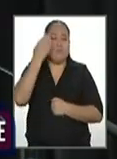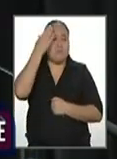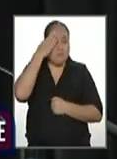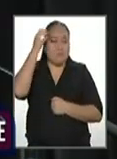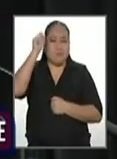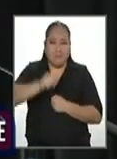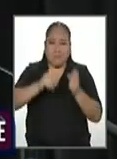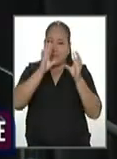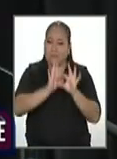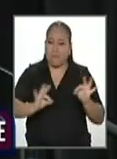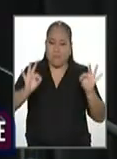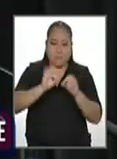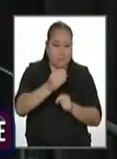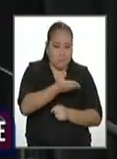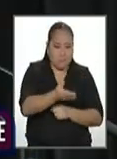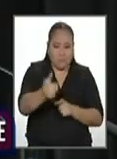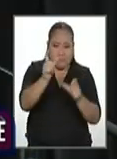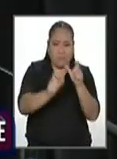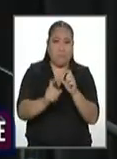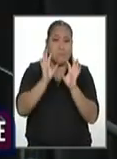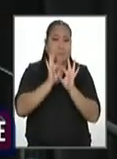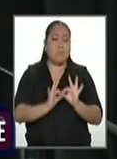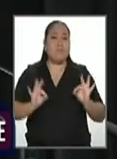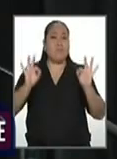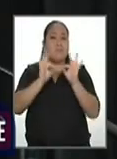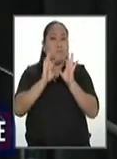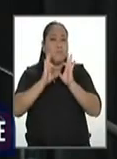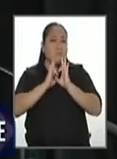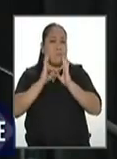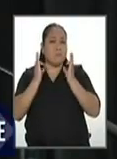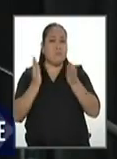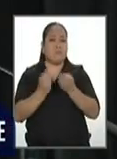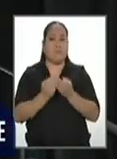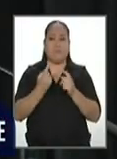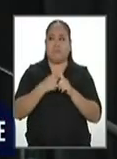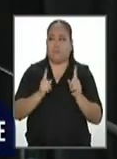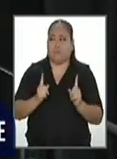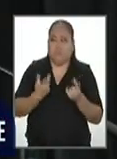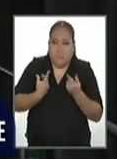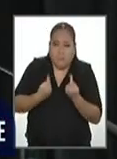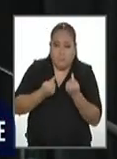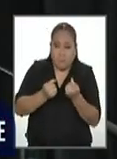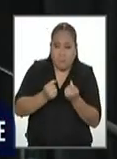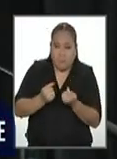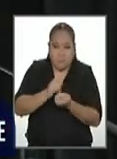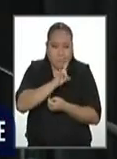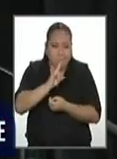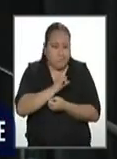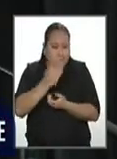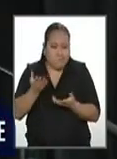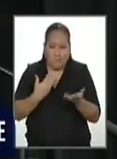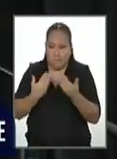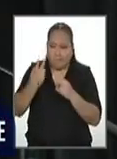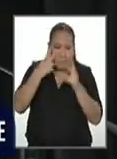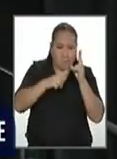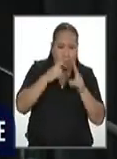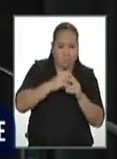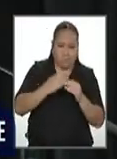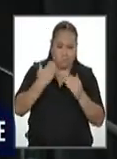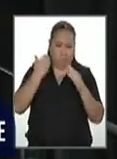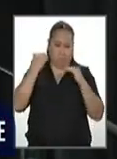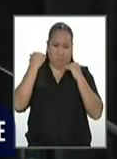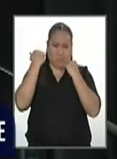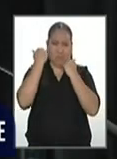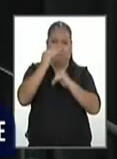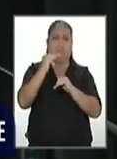el ciudadano, es importante la familia, pero si estamos tratando de utilizarlo todo y no podemos y nos vemos con la gran pared que